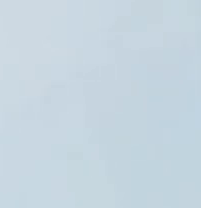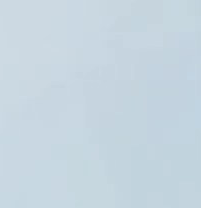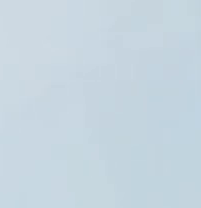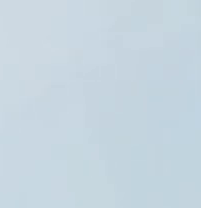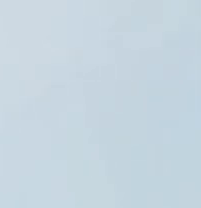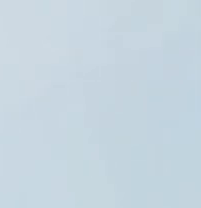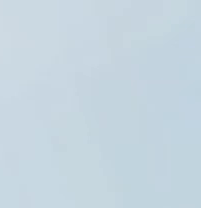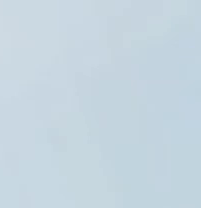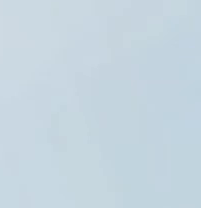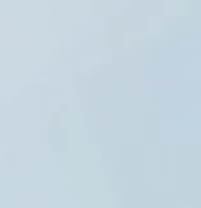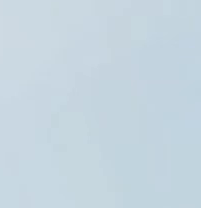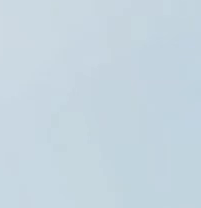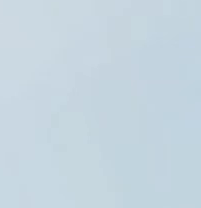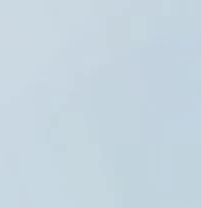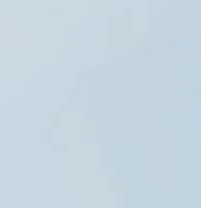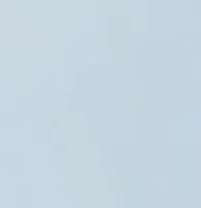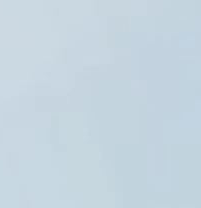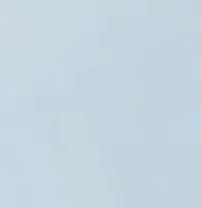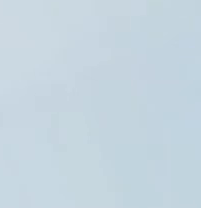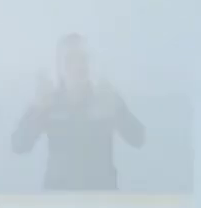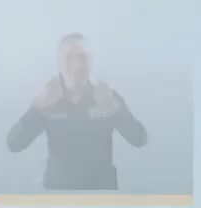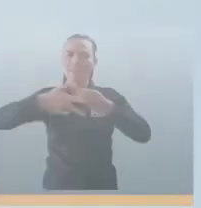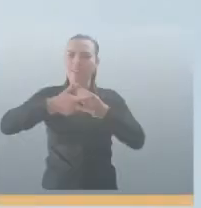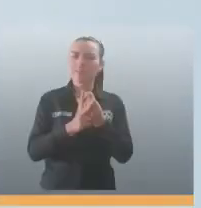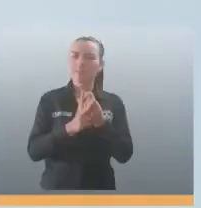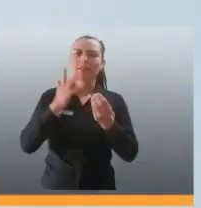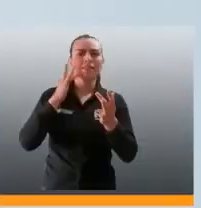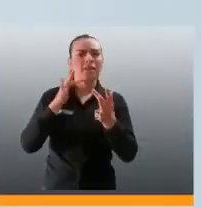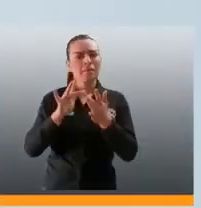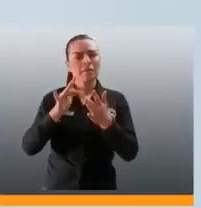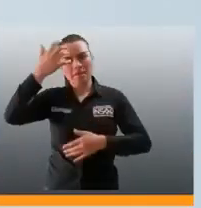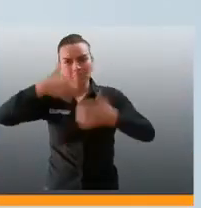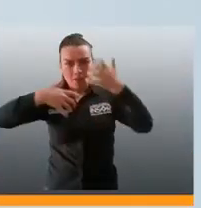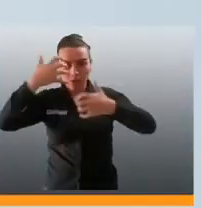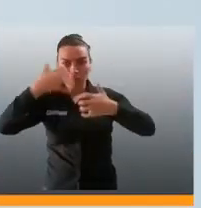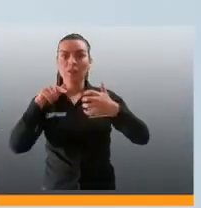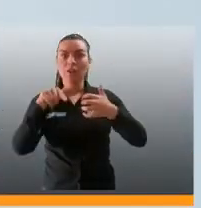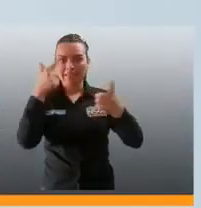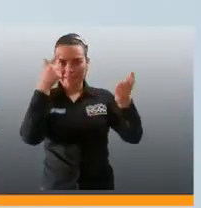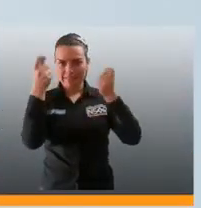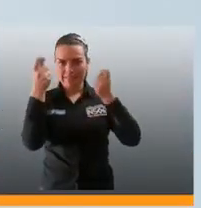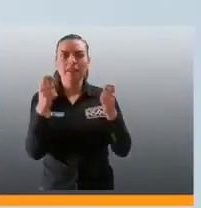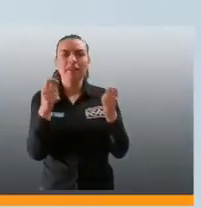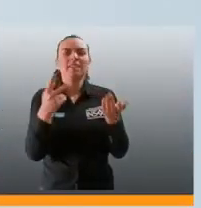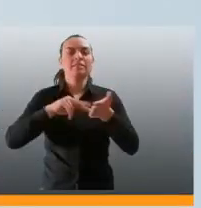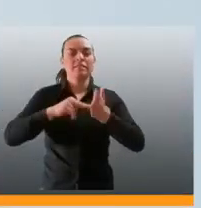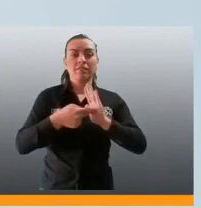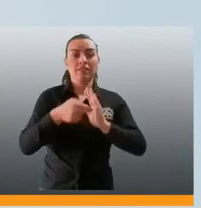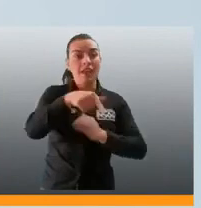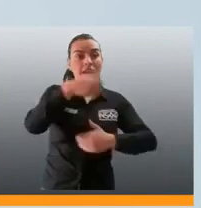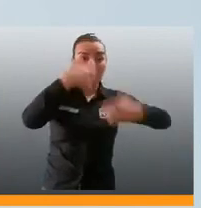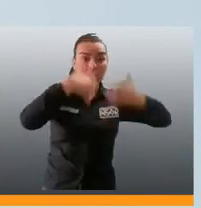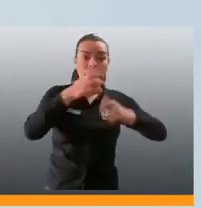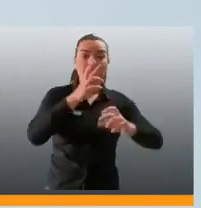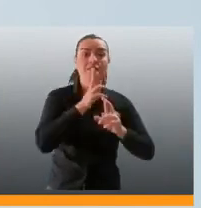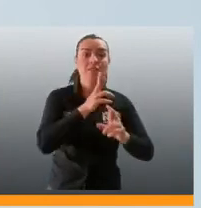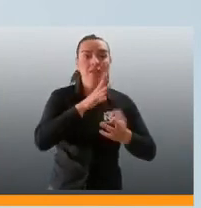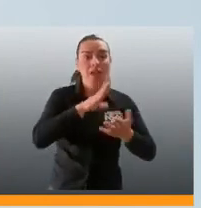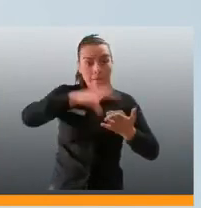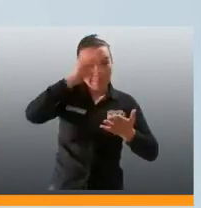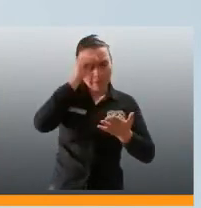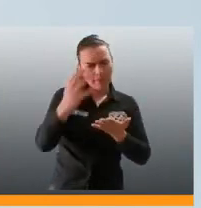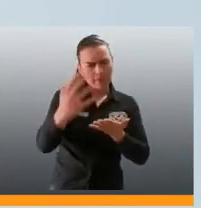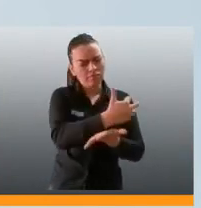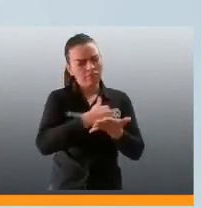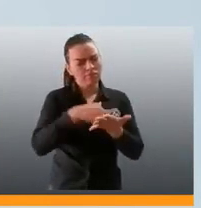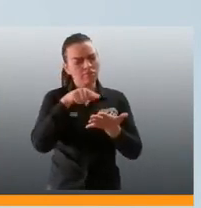como estrategias, herramientas para hacer evaluación y estrategias, y cómo unimos desde resultados de aprendizaje hasta llegar